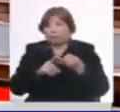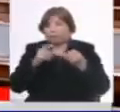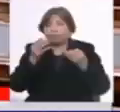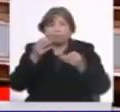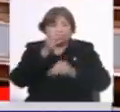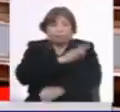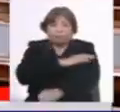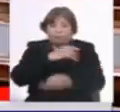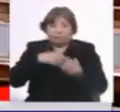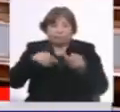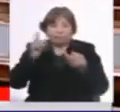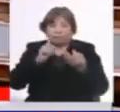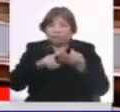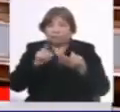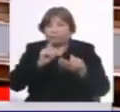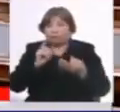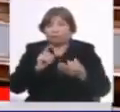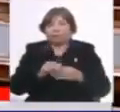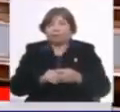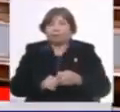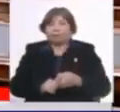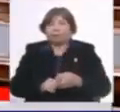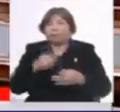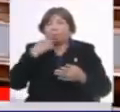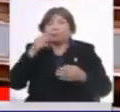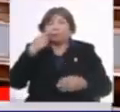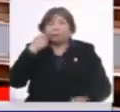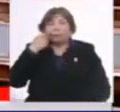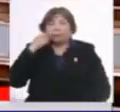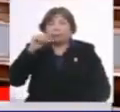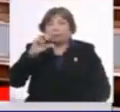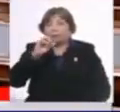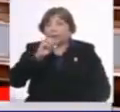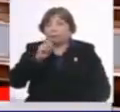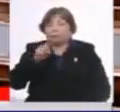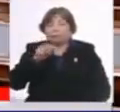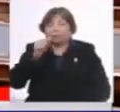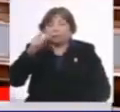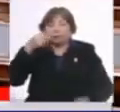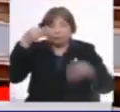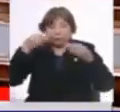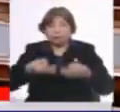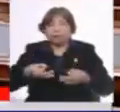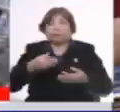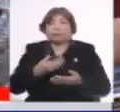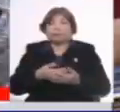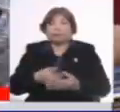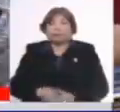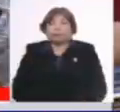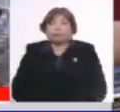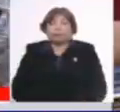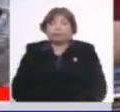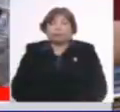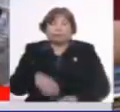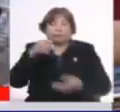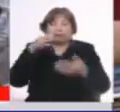de la Fiscalía, no es por eso, porque el señor González estaría afirmando que